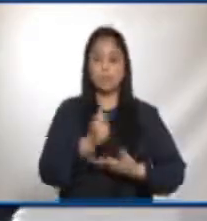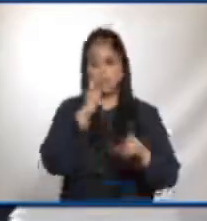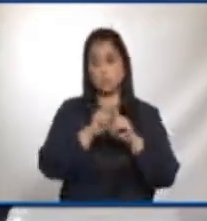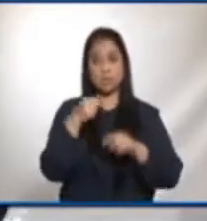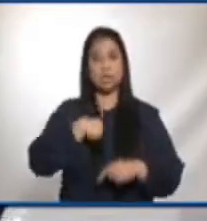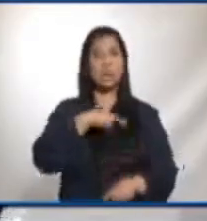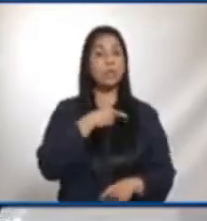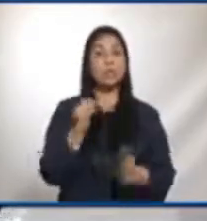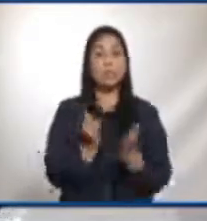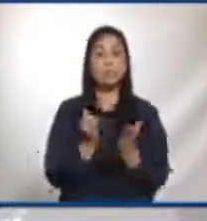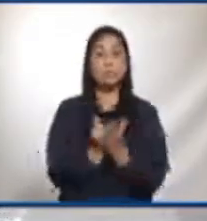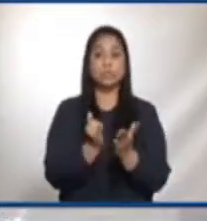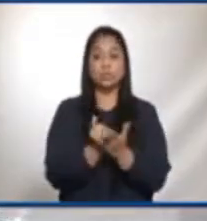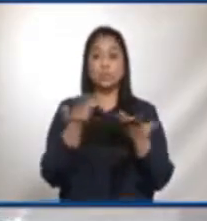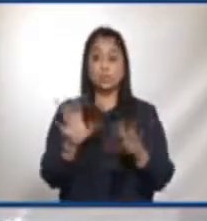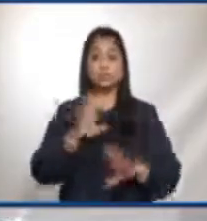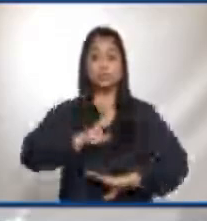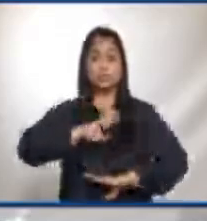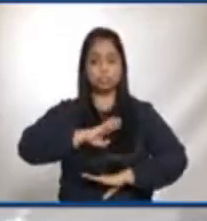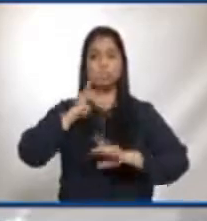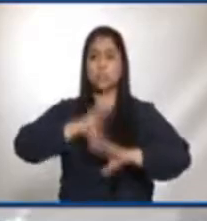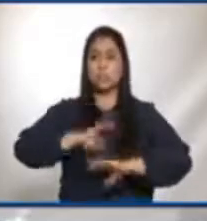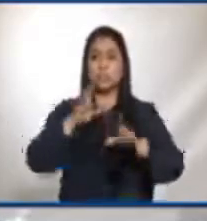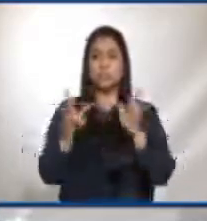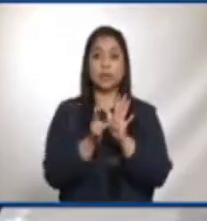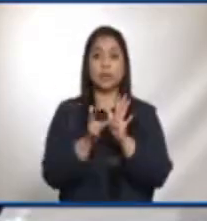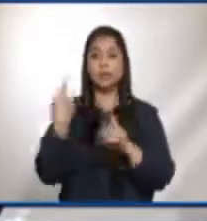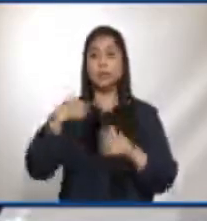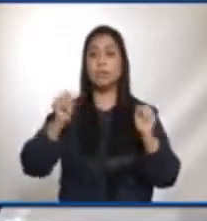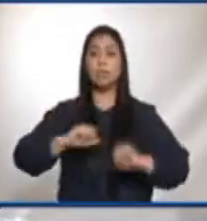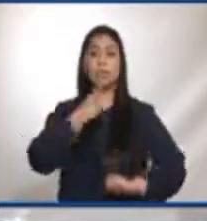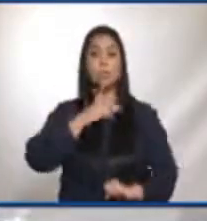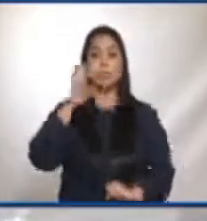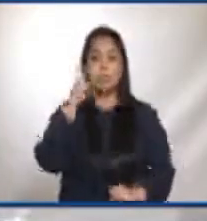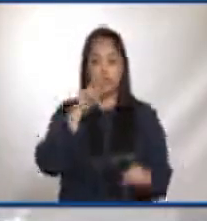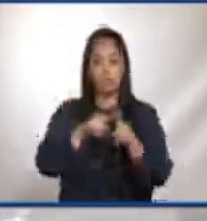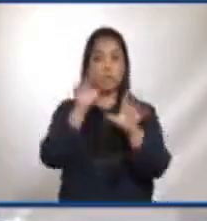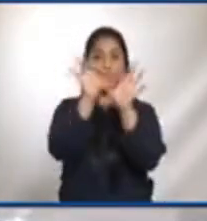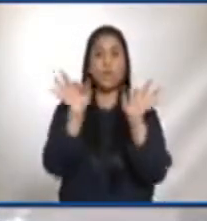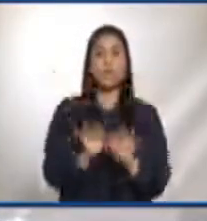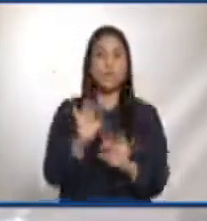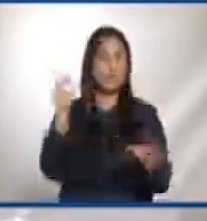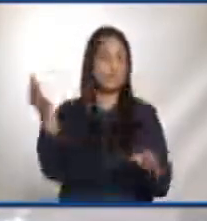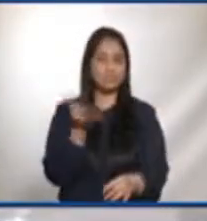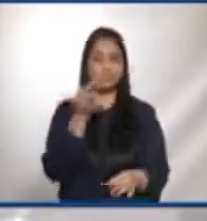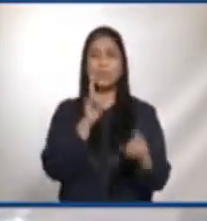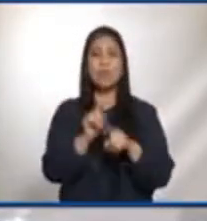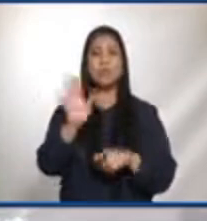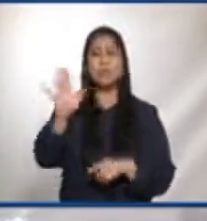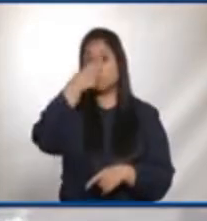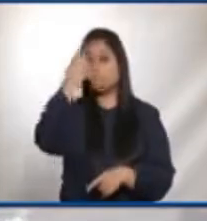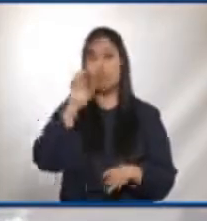nuestras instituciones tengan las capacidades técnicas para cumplir de manera eficiente con su rol y brindarle una